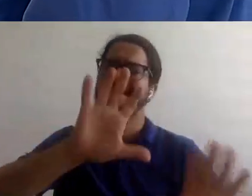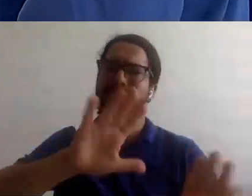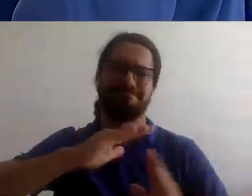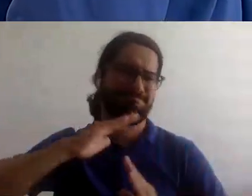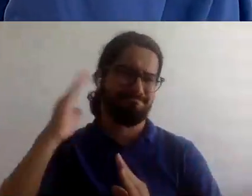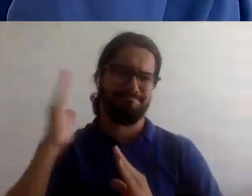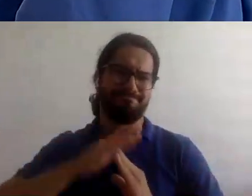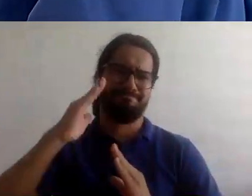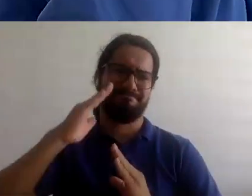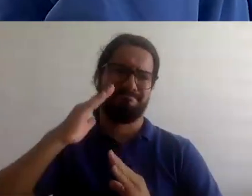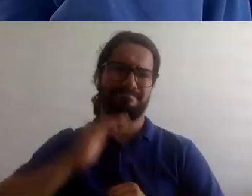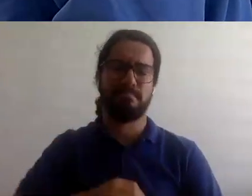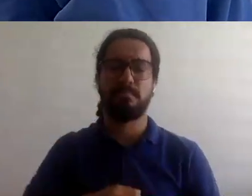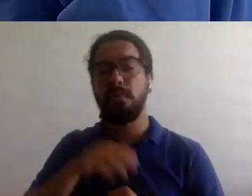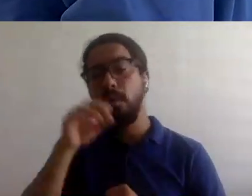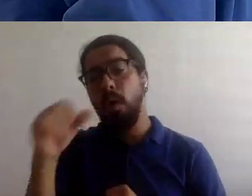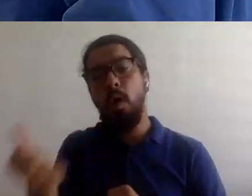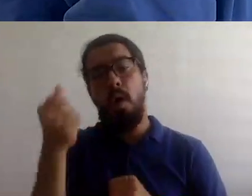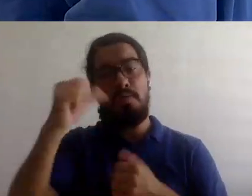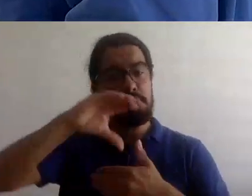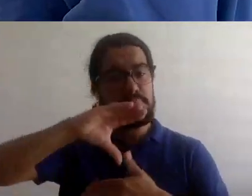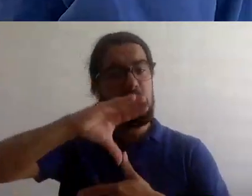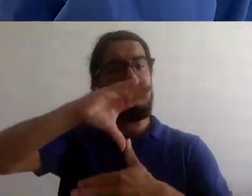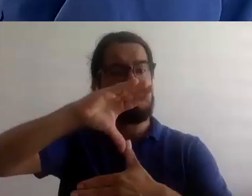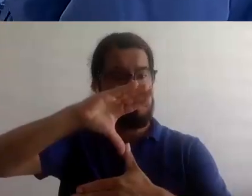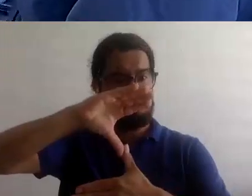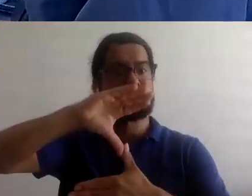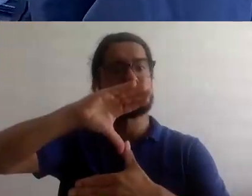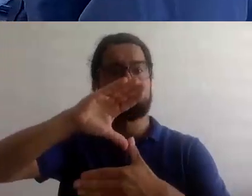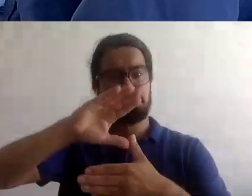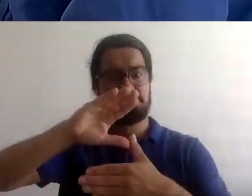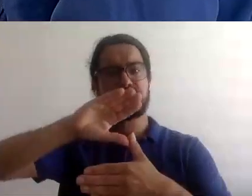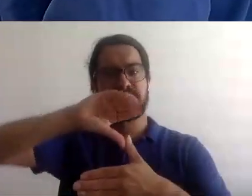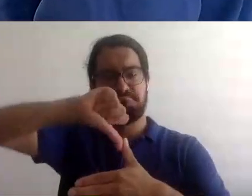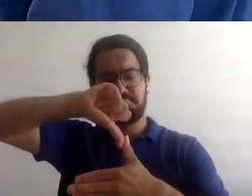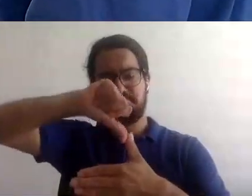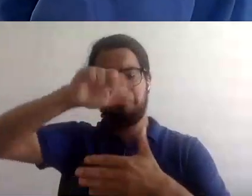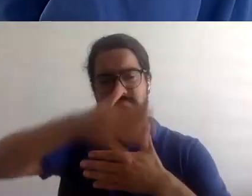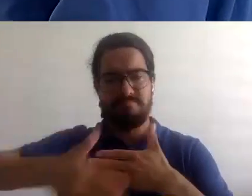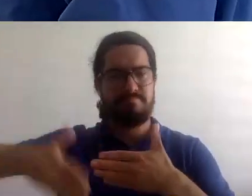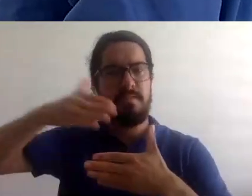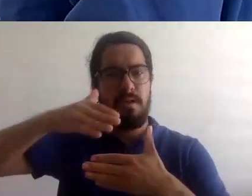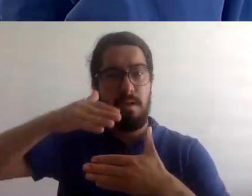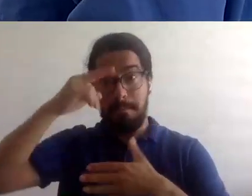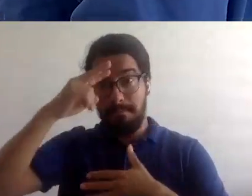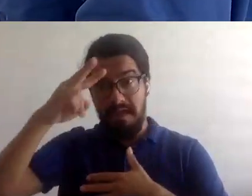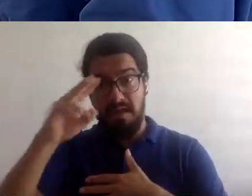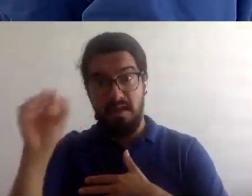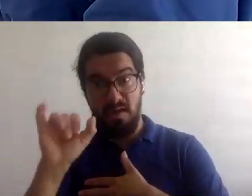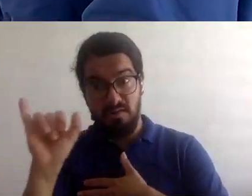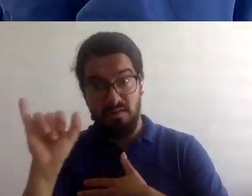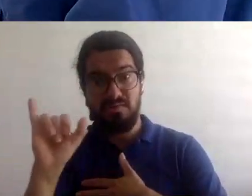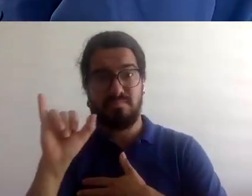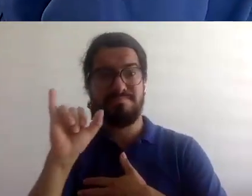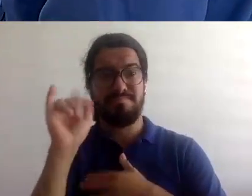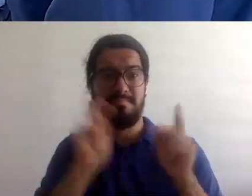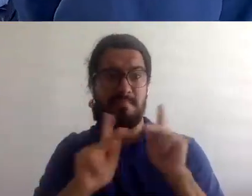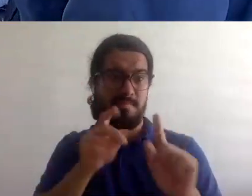Uh-huh. Ese en otros países de Sudamérica o en México es todavía muy